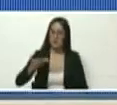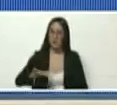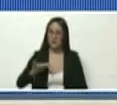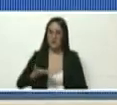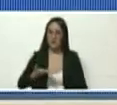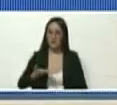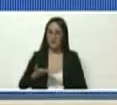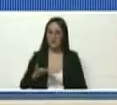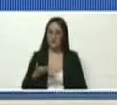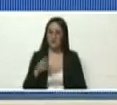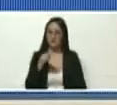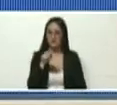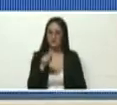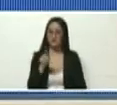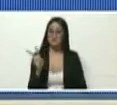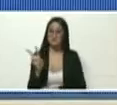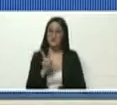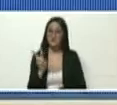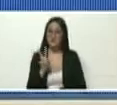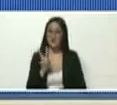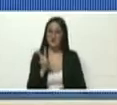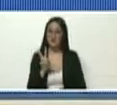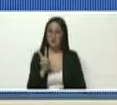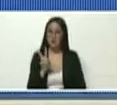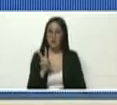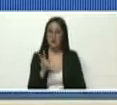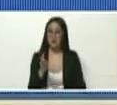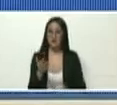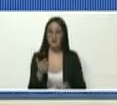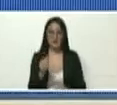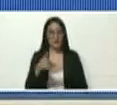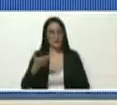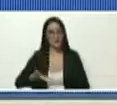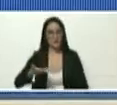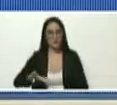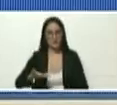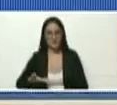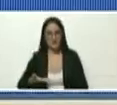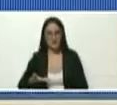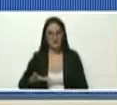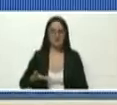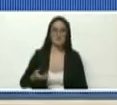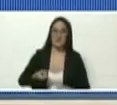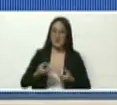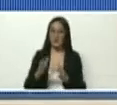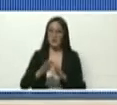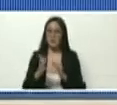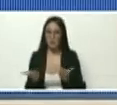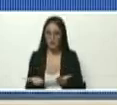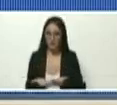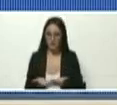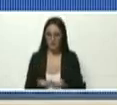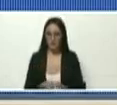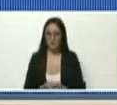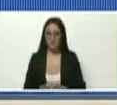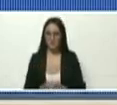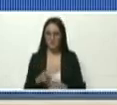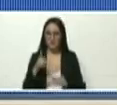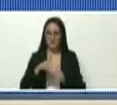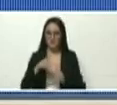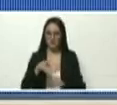mezcla energética. Venezuela desempeña un papel esencial en suministrar al mundo el petróleo